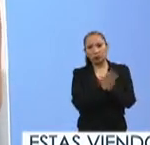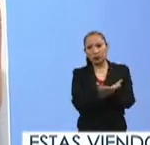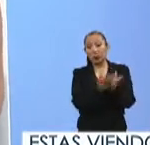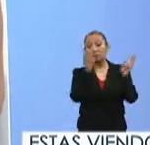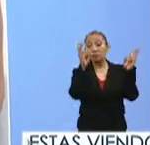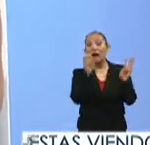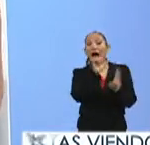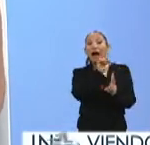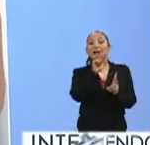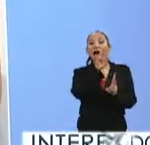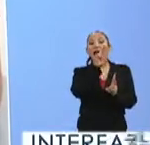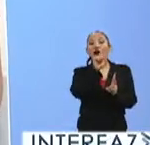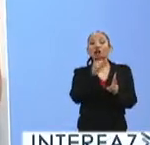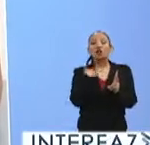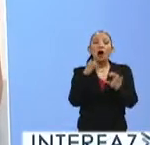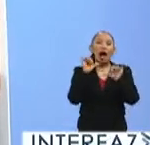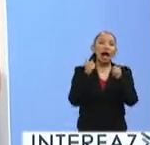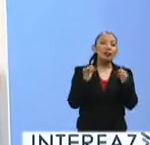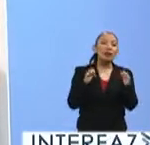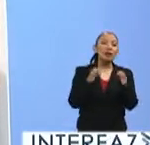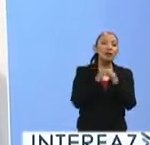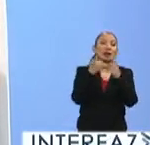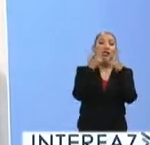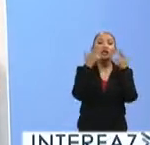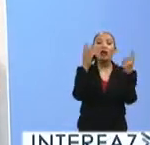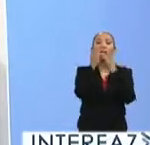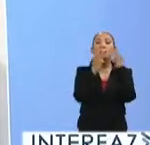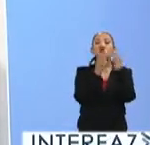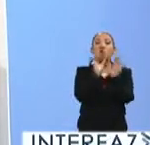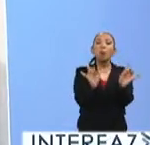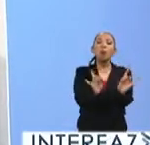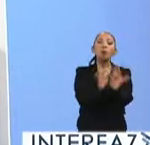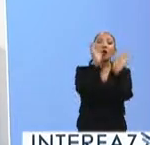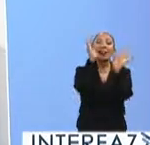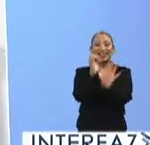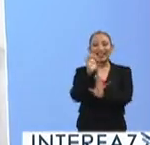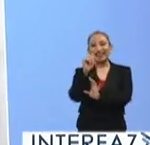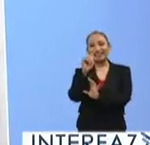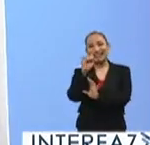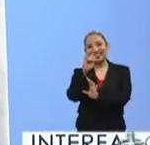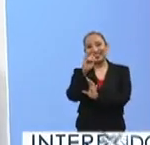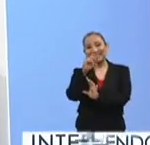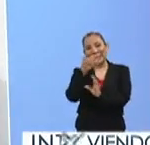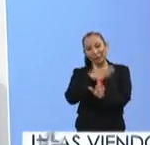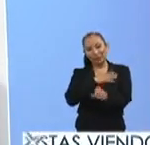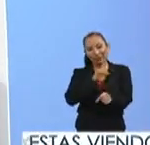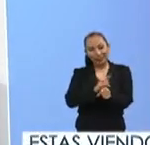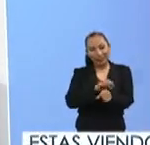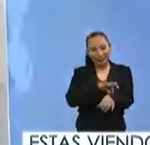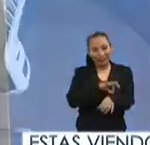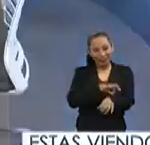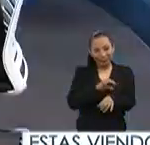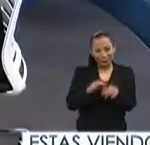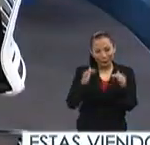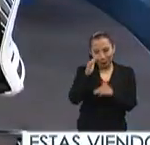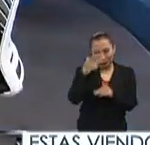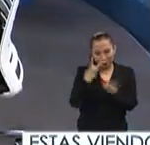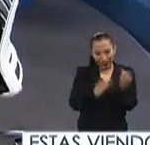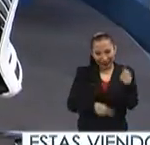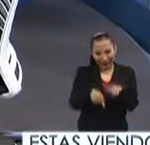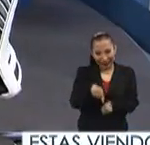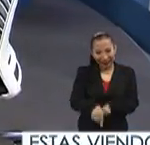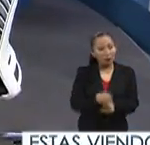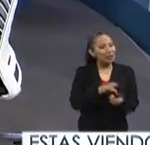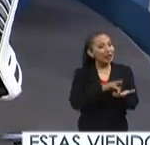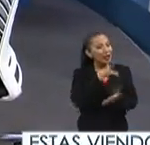El azaroso arte del engaño, historia del mundo de la casualidad y la estadística. Muy buenos días, doctor. Muchísimas gracias por estarnos con nosotros